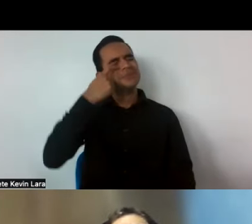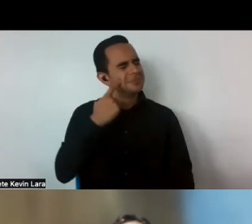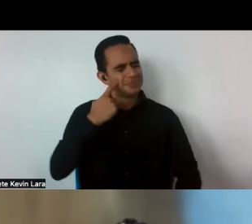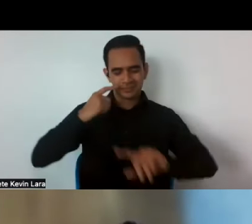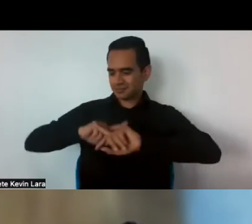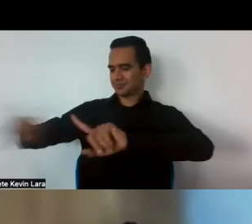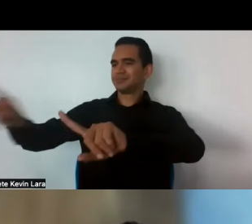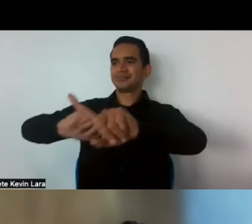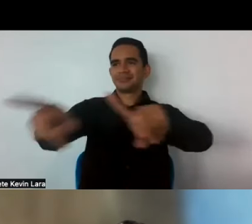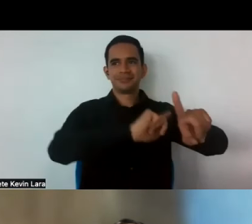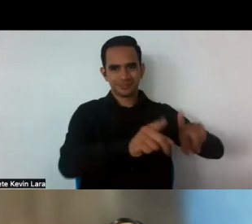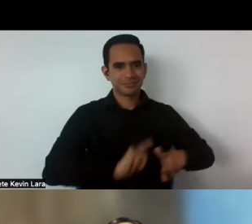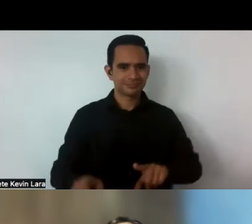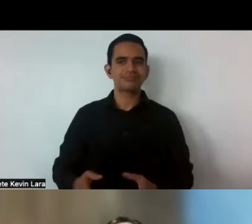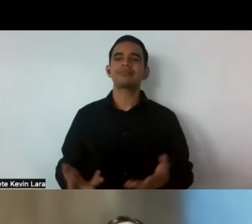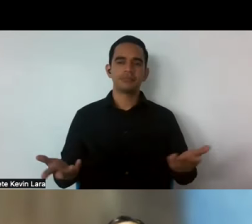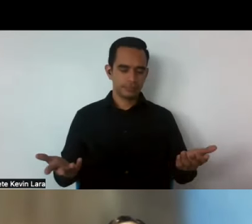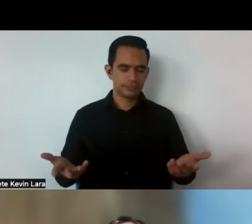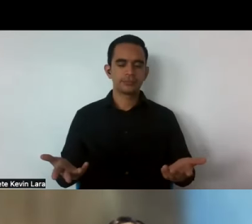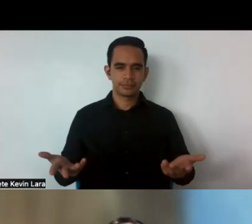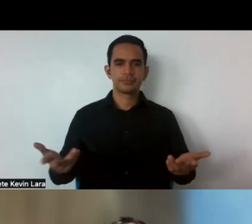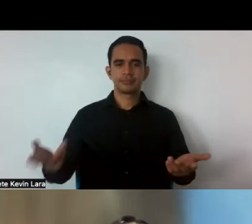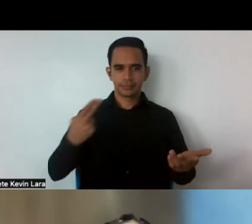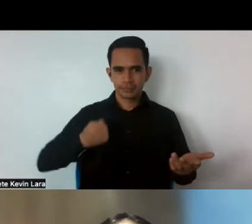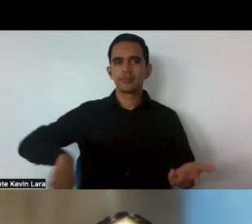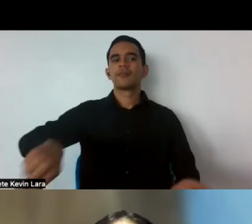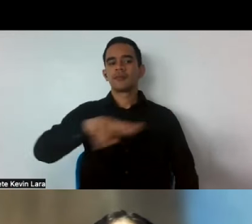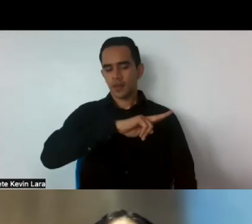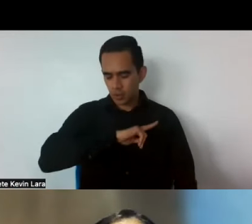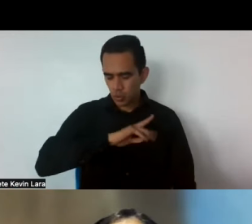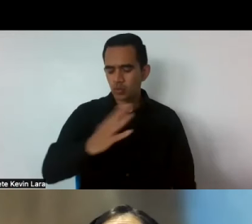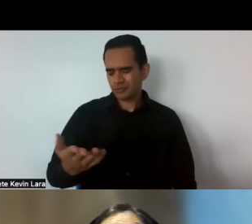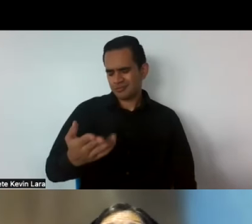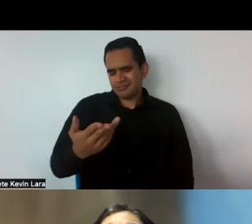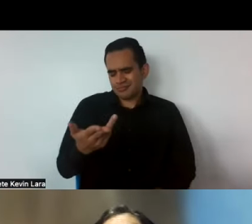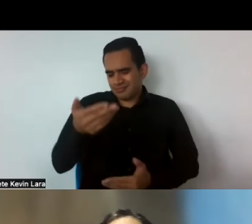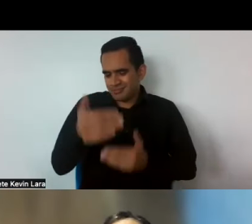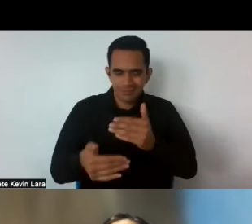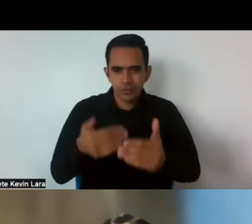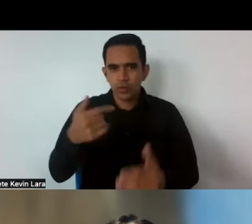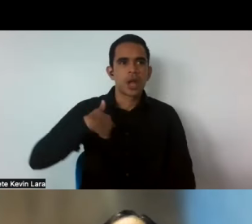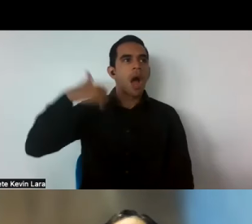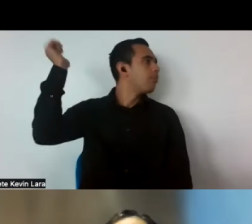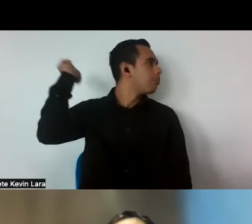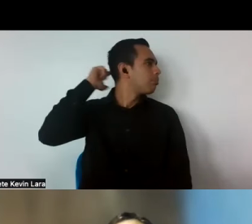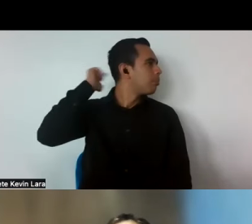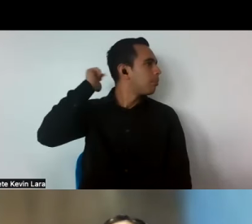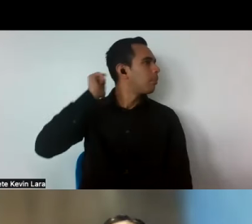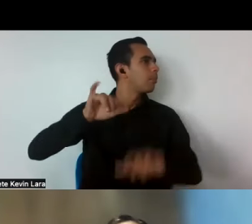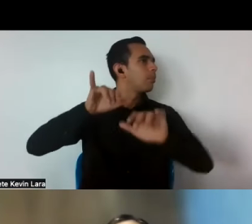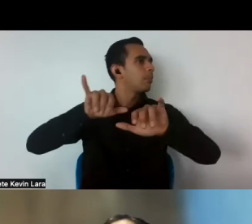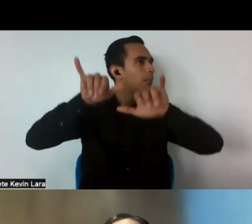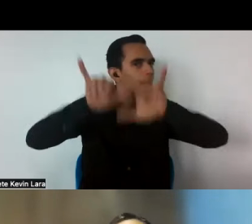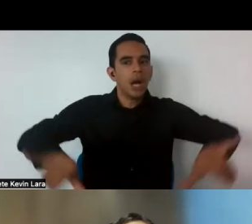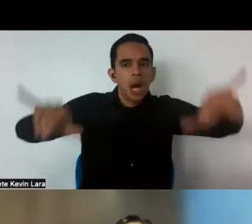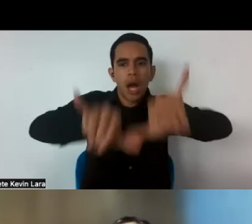¿Sí? Estamos dándonos cuenta que vamos, como yo le llamo, en piloto automático. Muchas veces las situaciones y